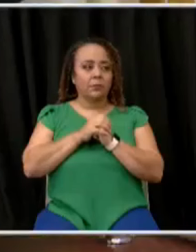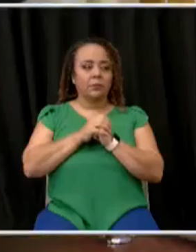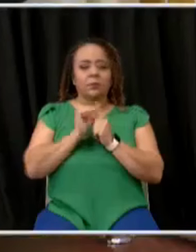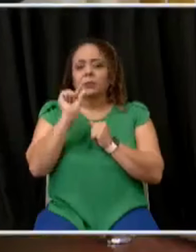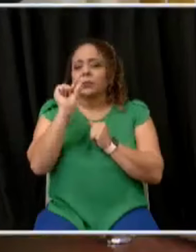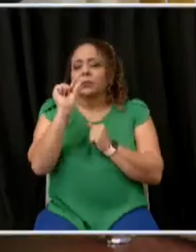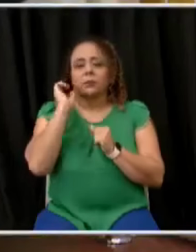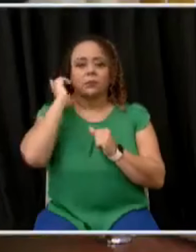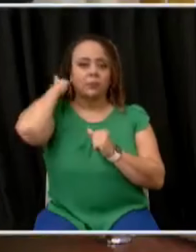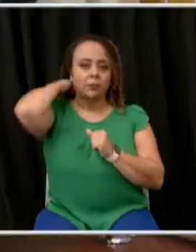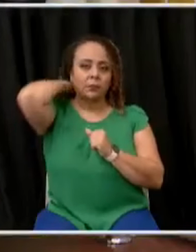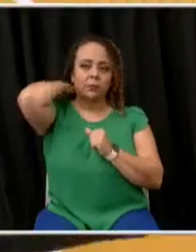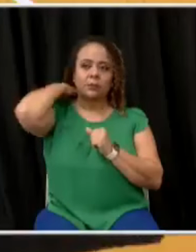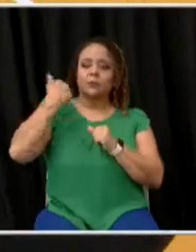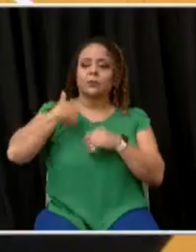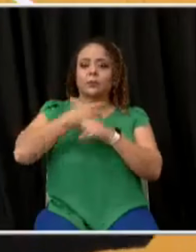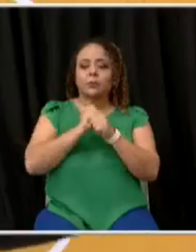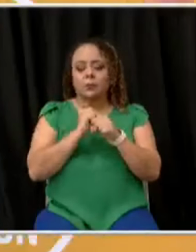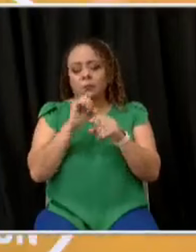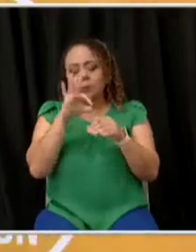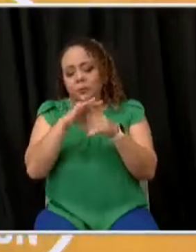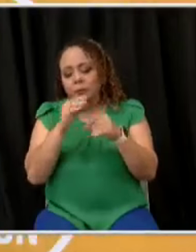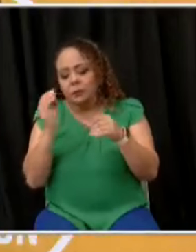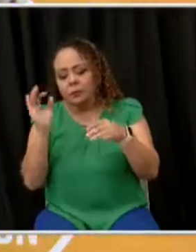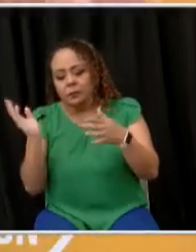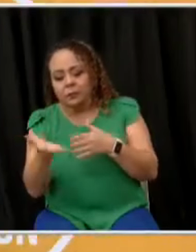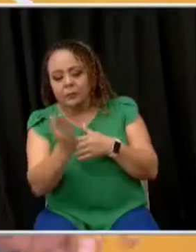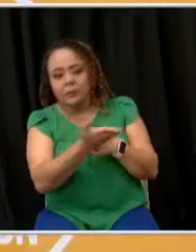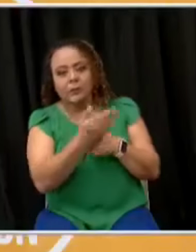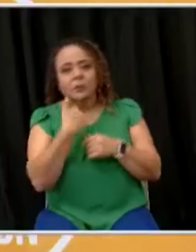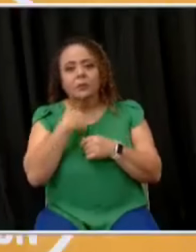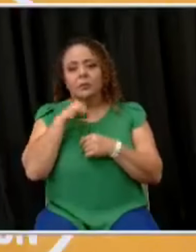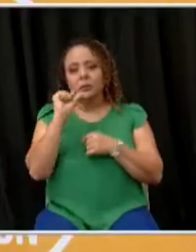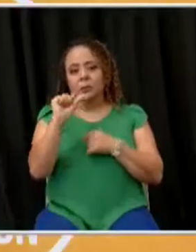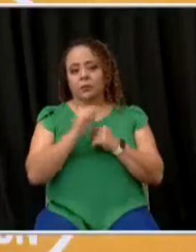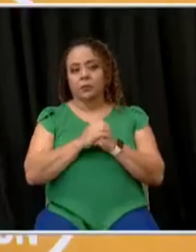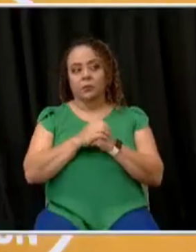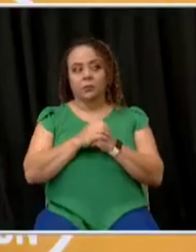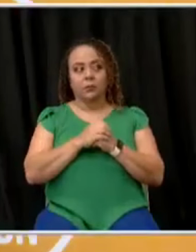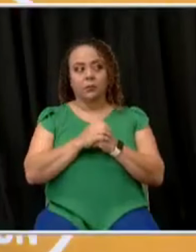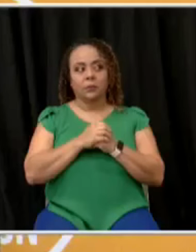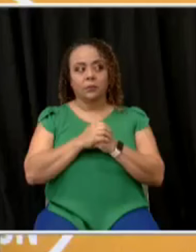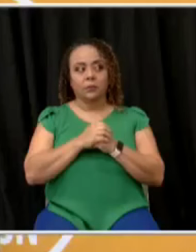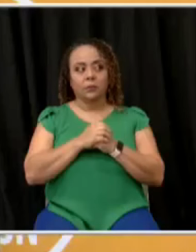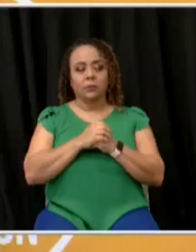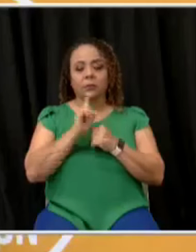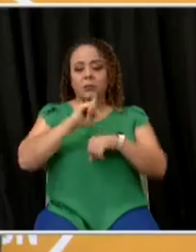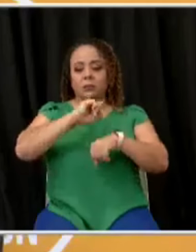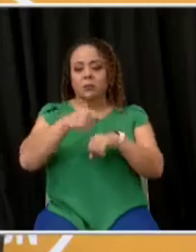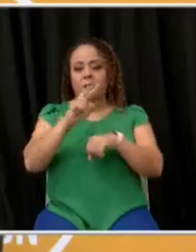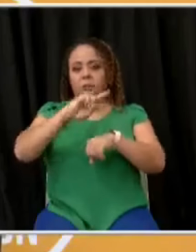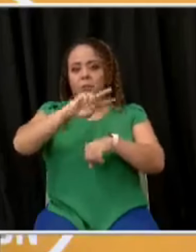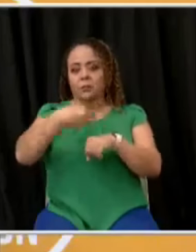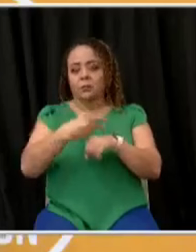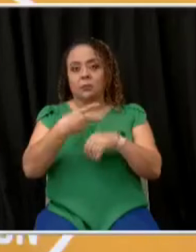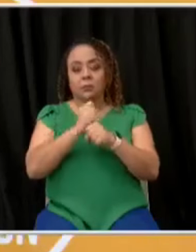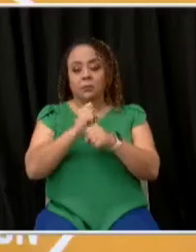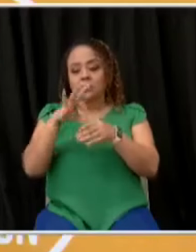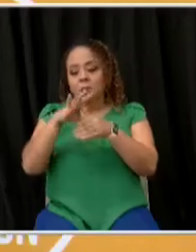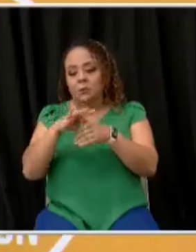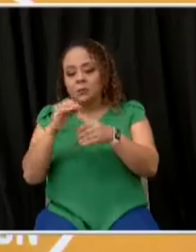poquito, o sea, si usted me dice, estoy haciendo el jardín, o estoy un ratito, voy a estar 1 horita, 2 horitas haciendo el